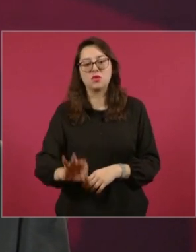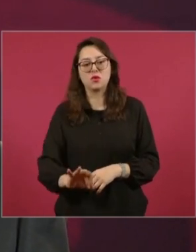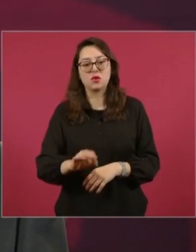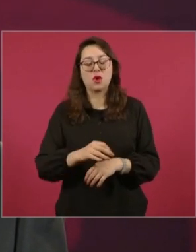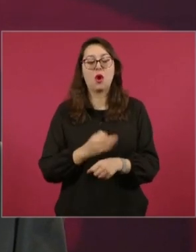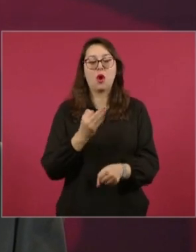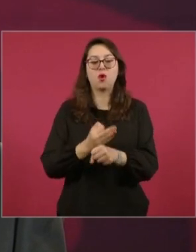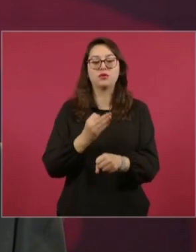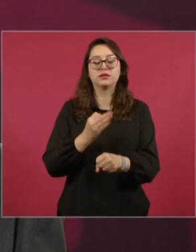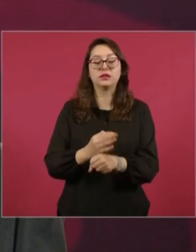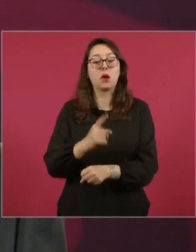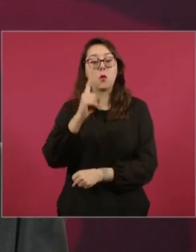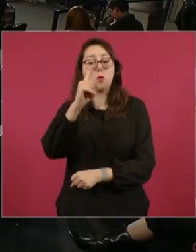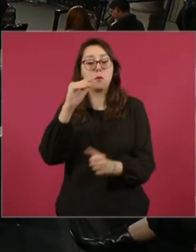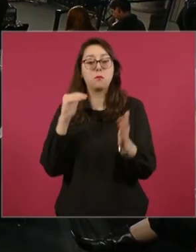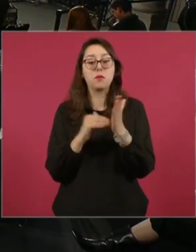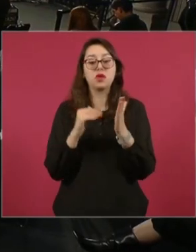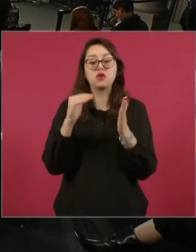1 millón de barriles diarios